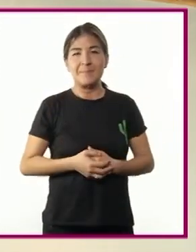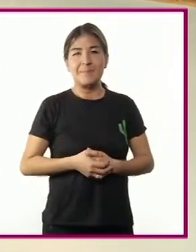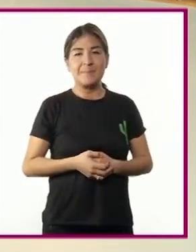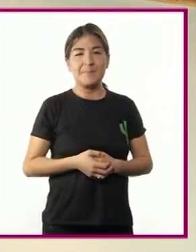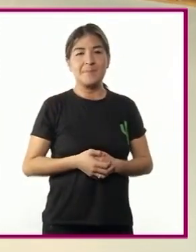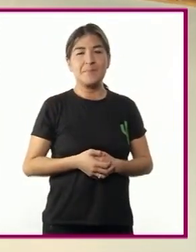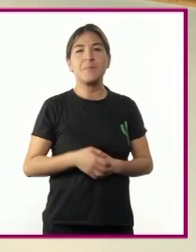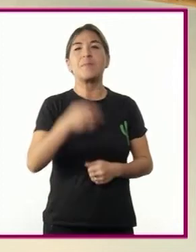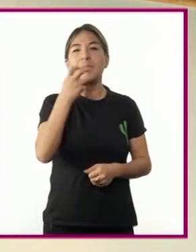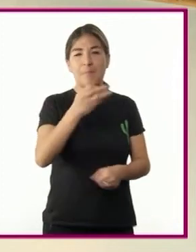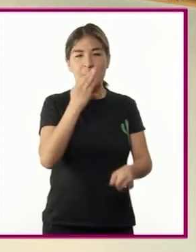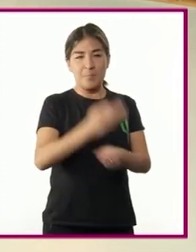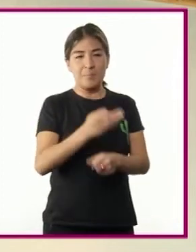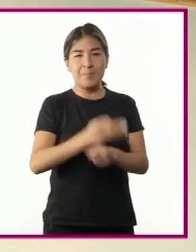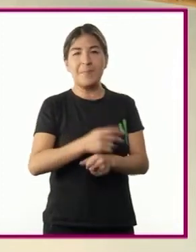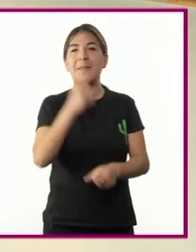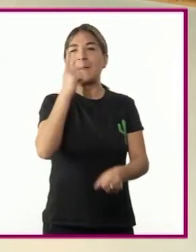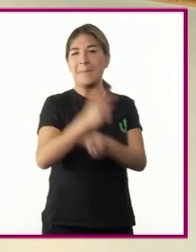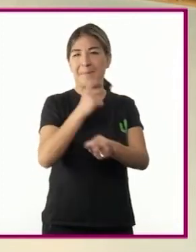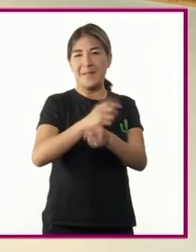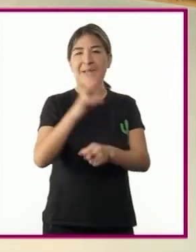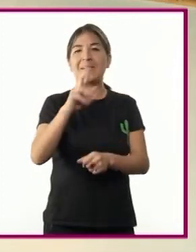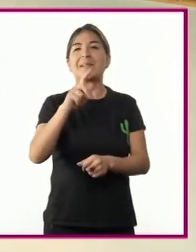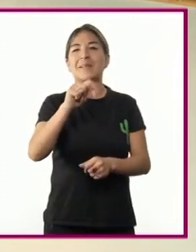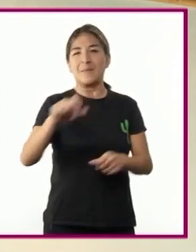que pasemos a un primer reto.